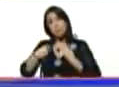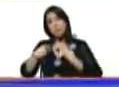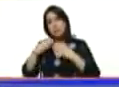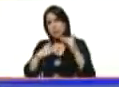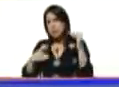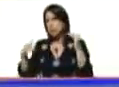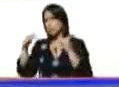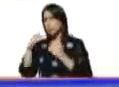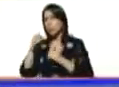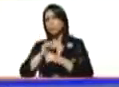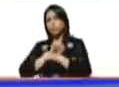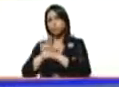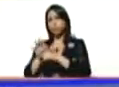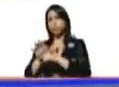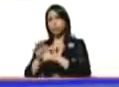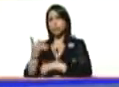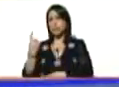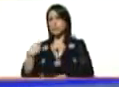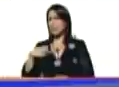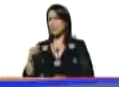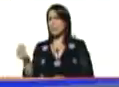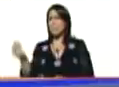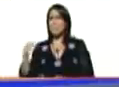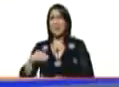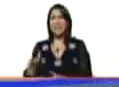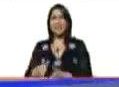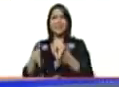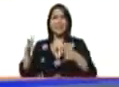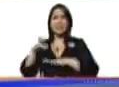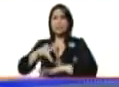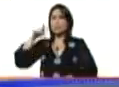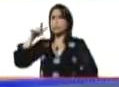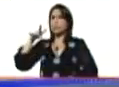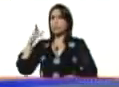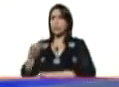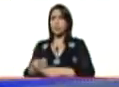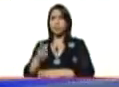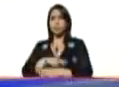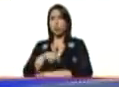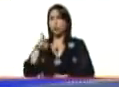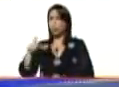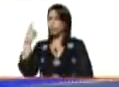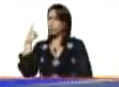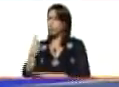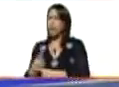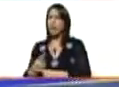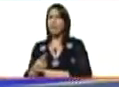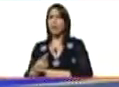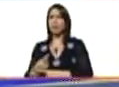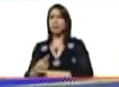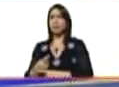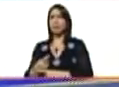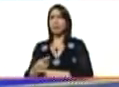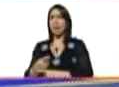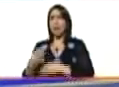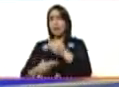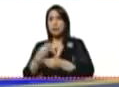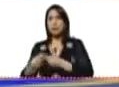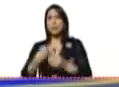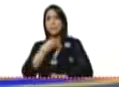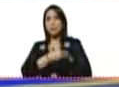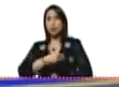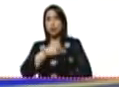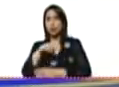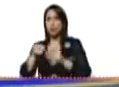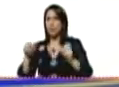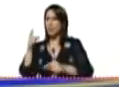coronavirus habiendo tenido la más grande de las gravedades, es porque tú tienes que cumplir una misión en esta tierra.